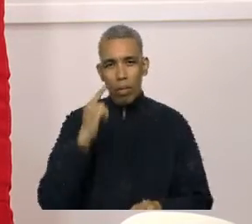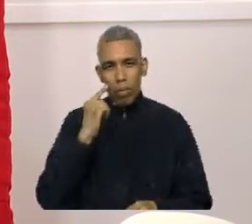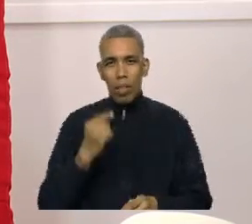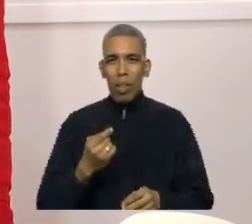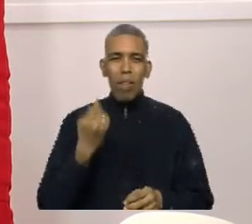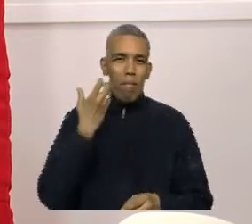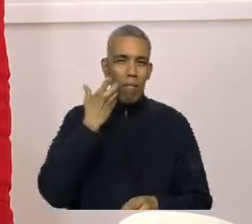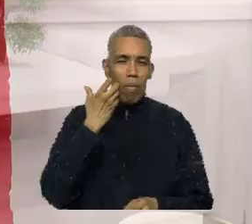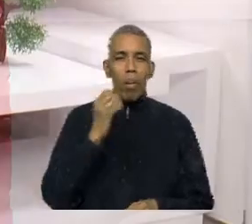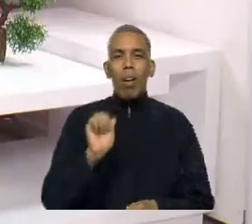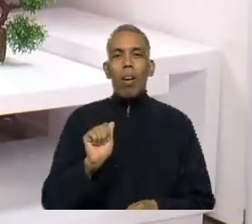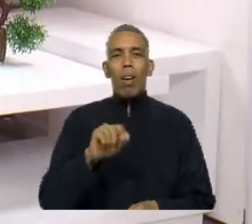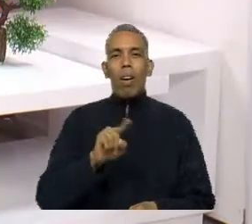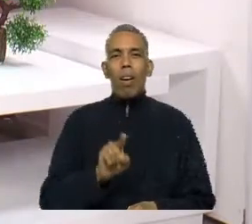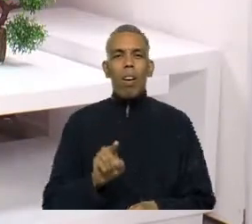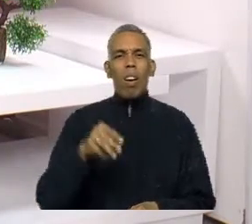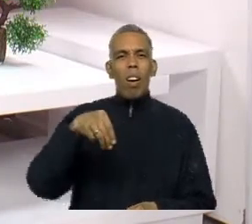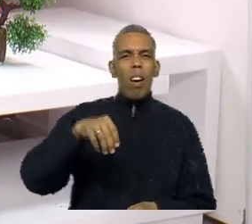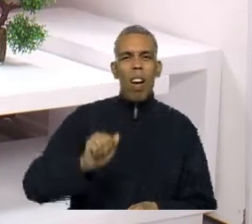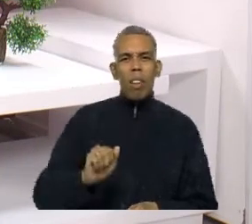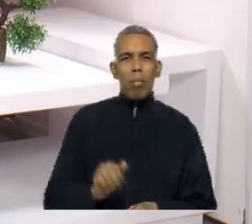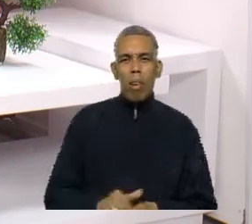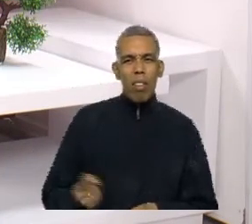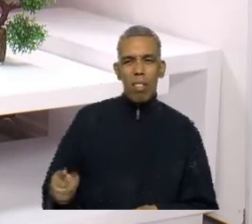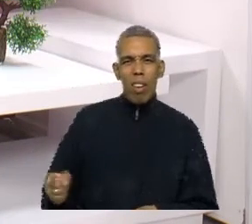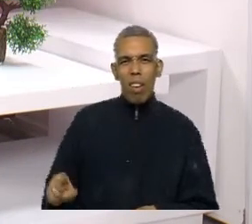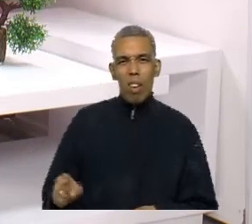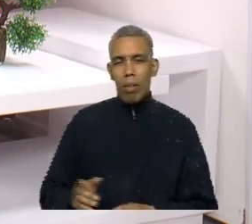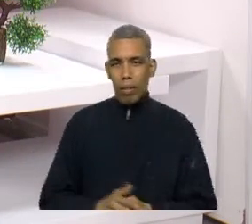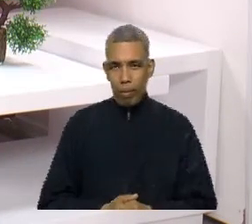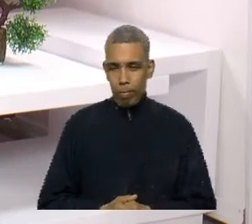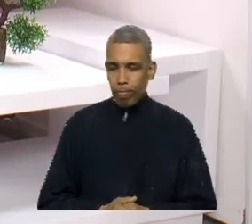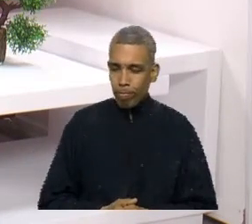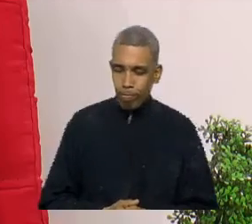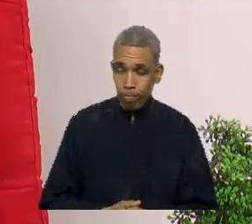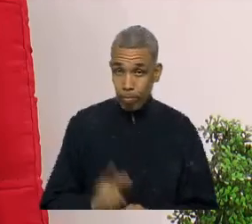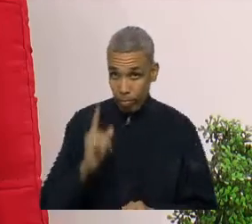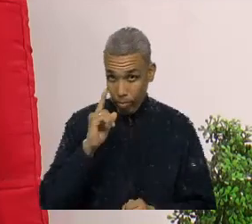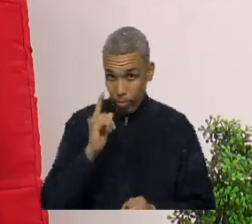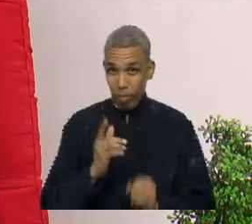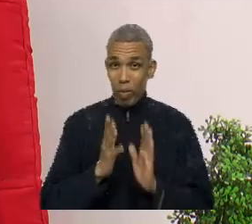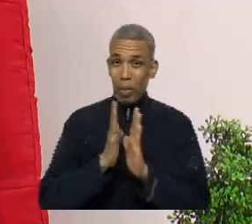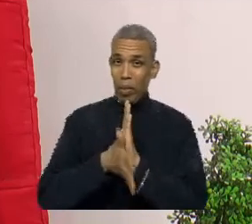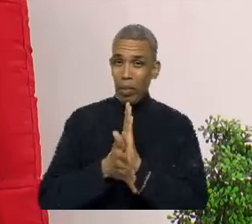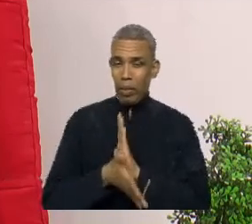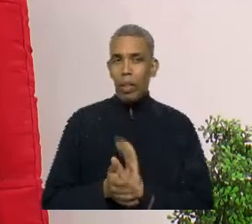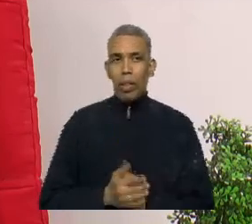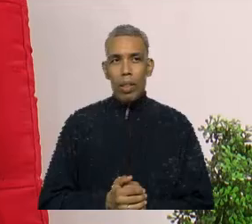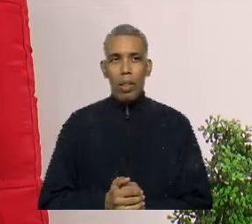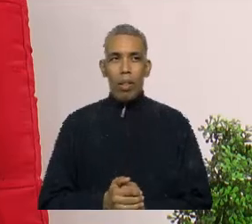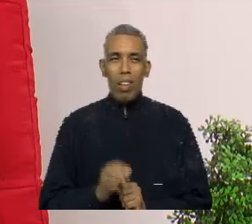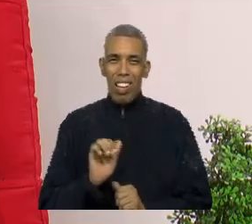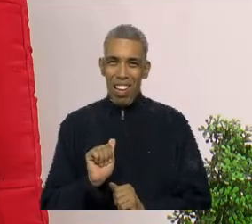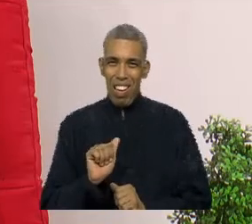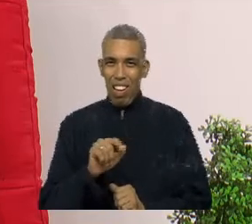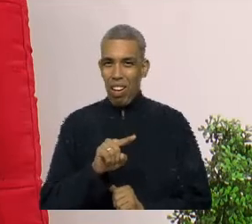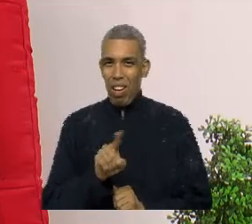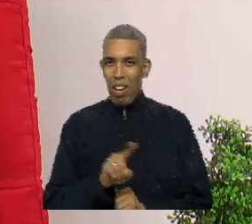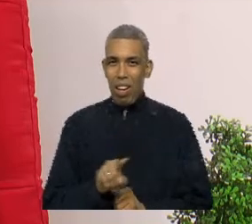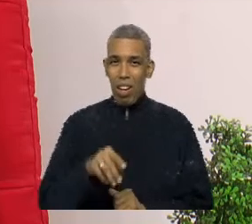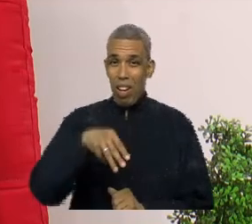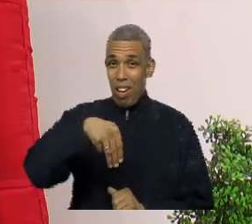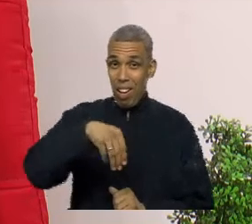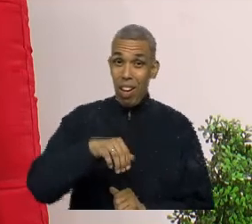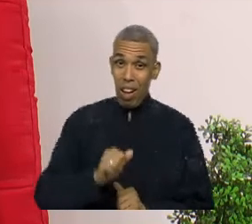entremos en contexto un poco. ¿Qué es el asma? Bueno, el asma es una enfermedad de tipo inflamatorio. Sí, señor. O sea,